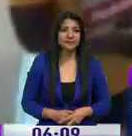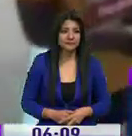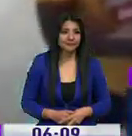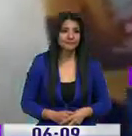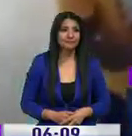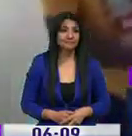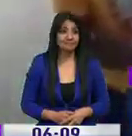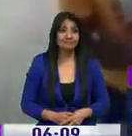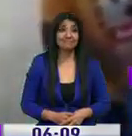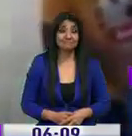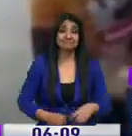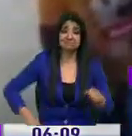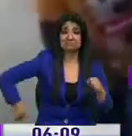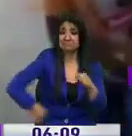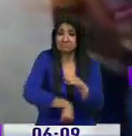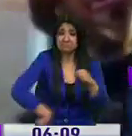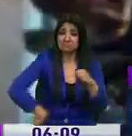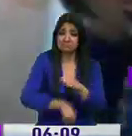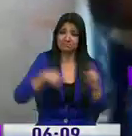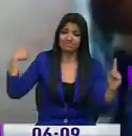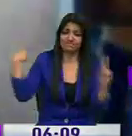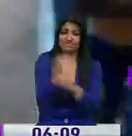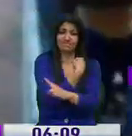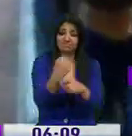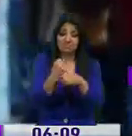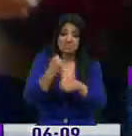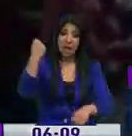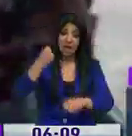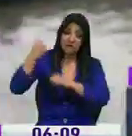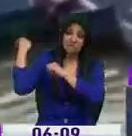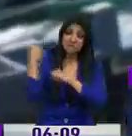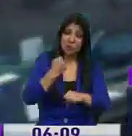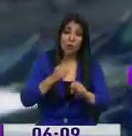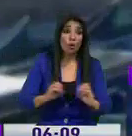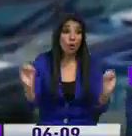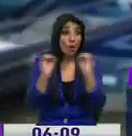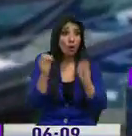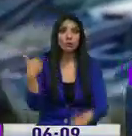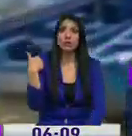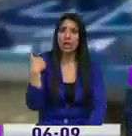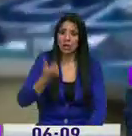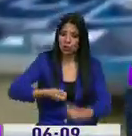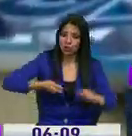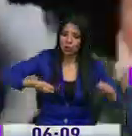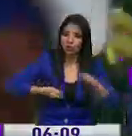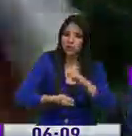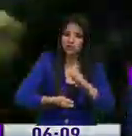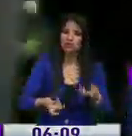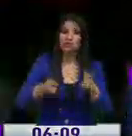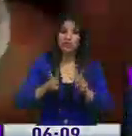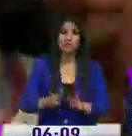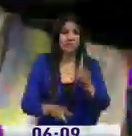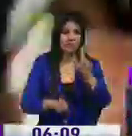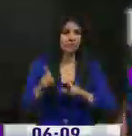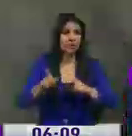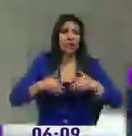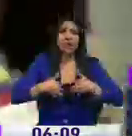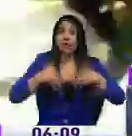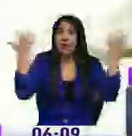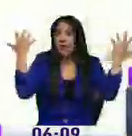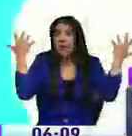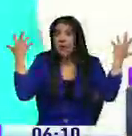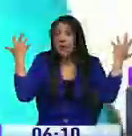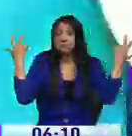les agredieron a patadas puñetes con palos hierros incluso habían quienes portaron armas cortopunzantes el populacho estaba